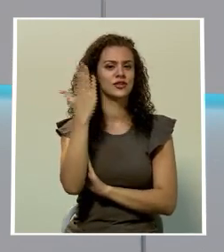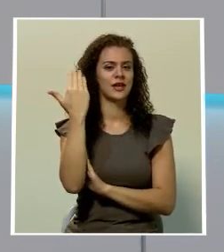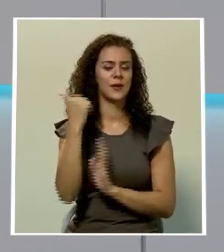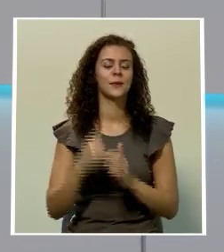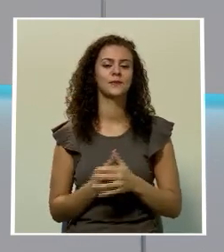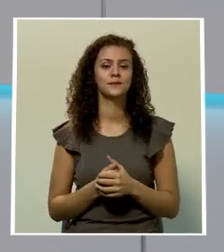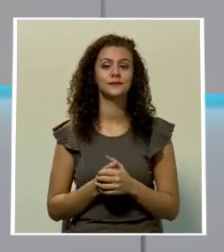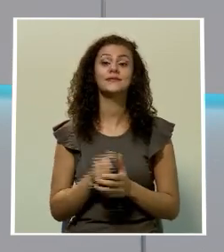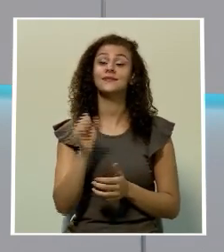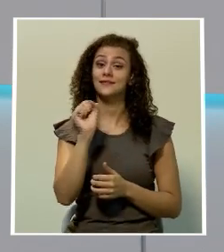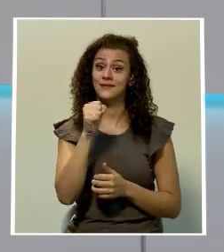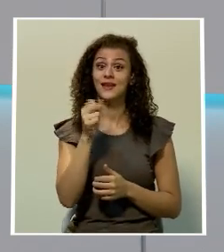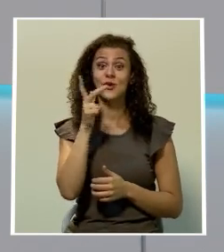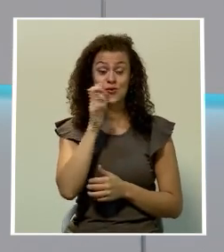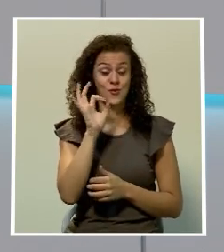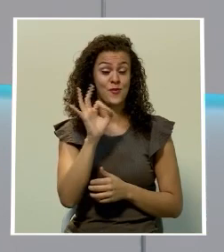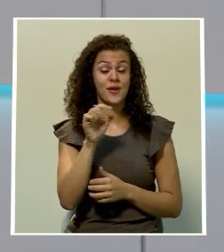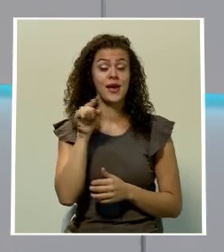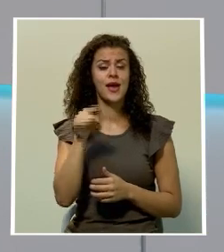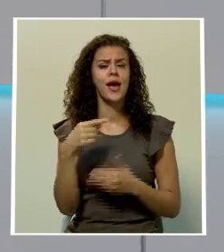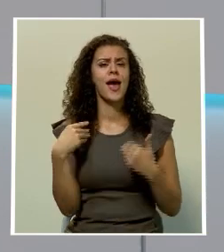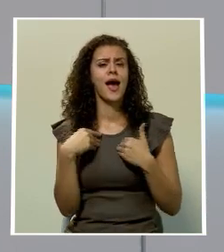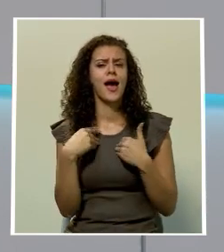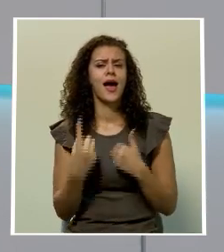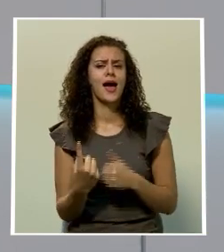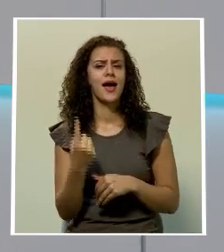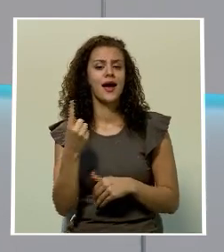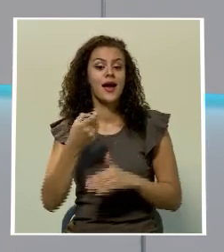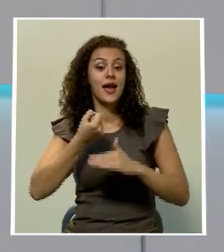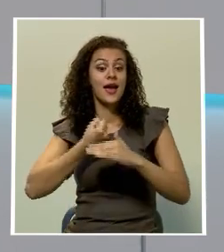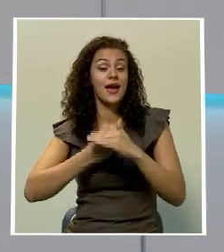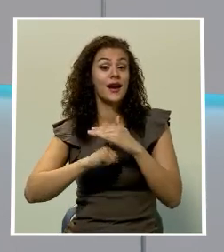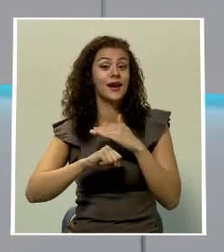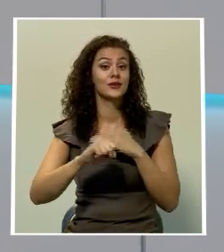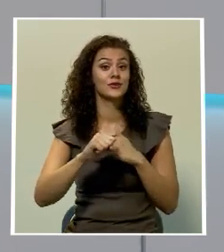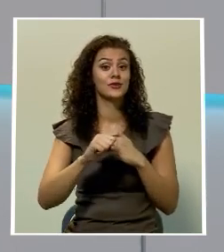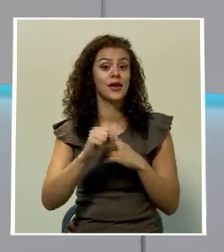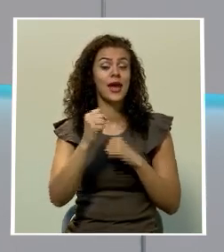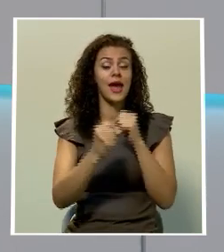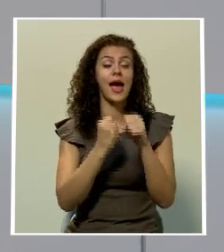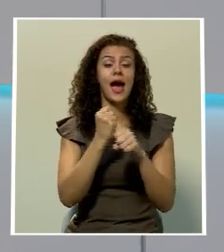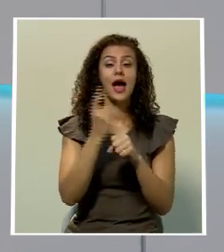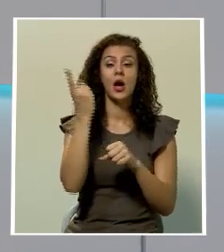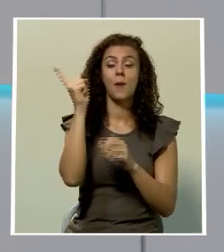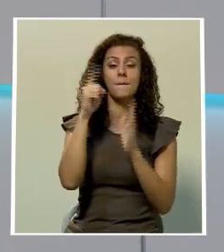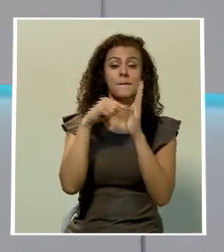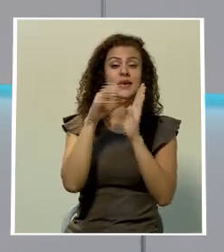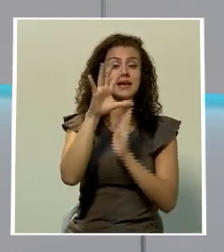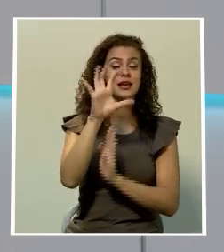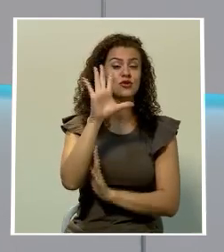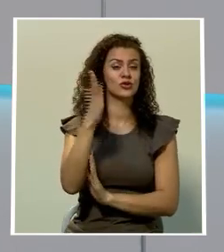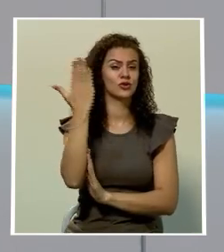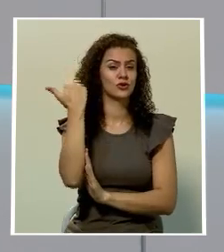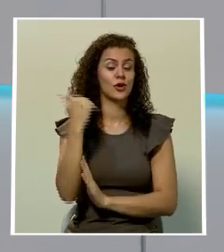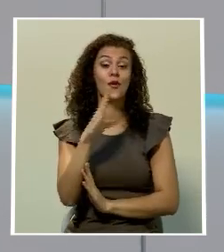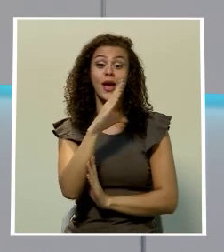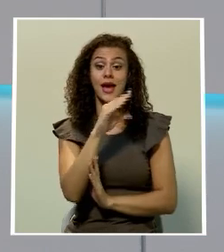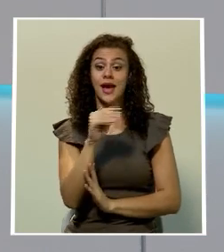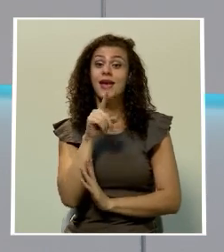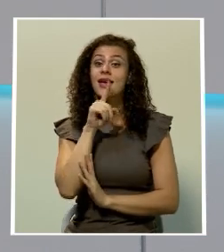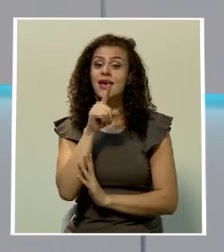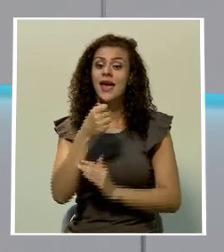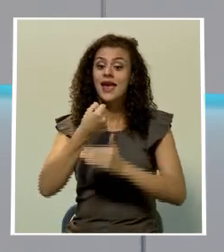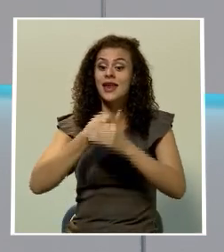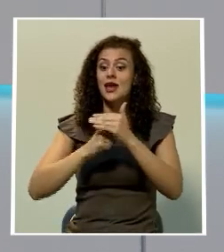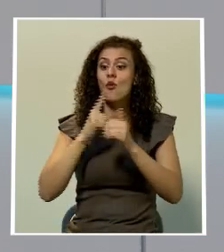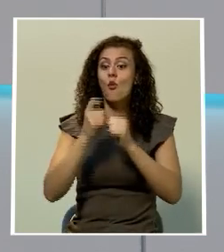1505. Sí, escuchó bien, es un espécimen que nació en el año 1505 y precisamente